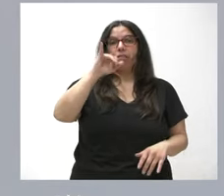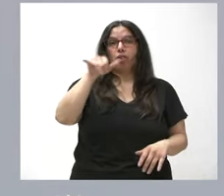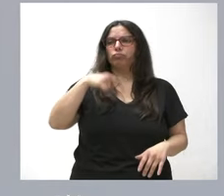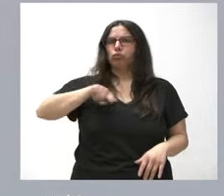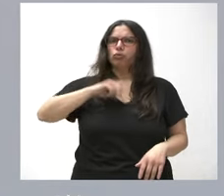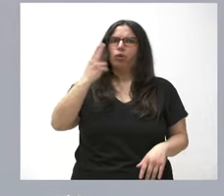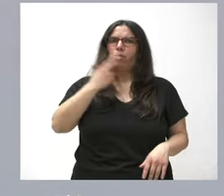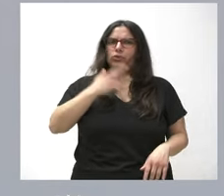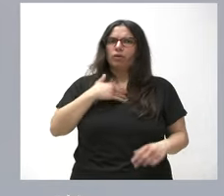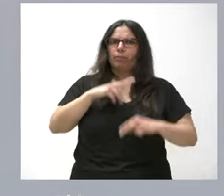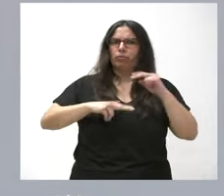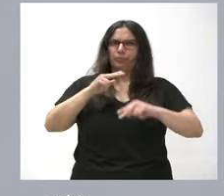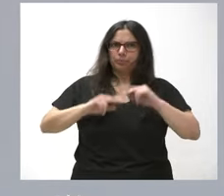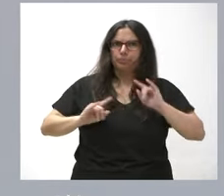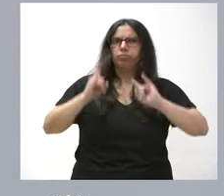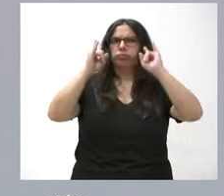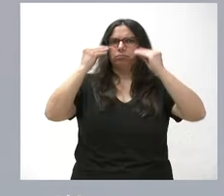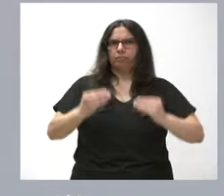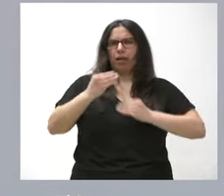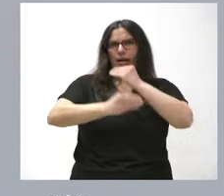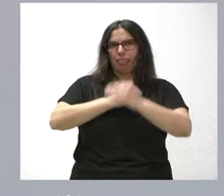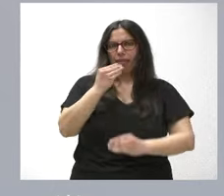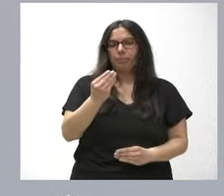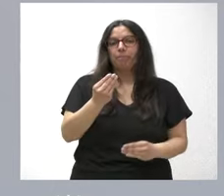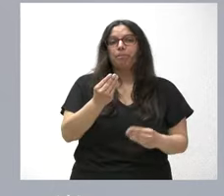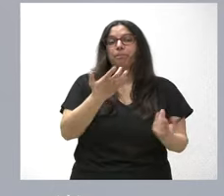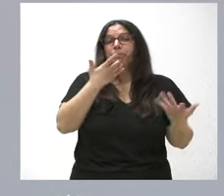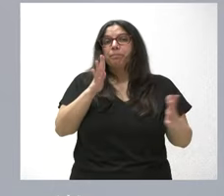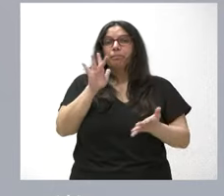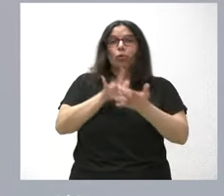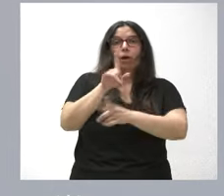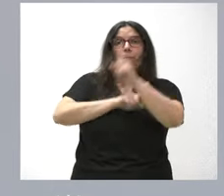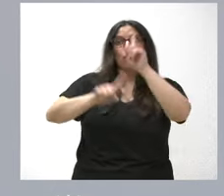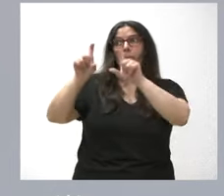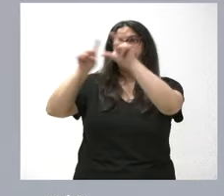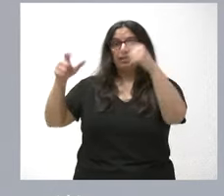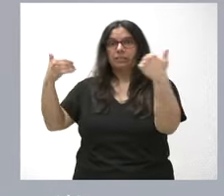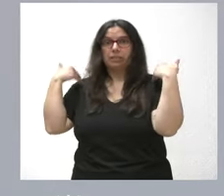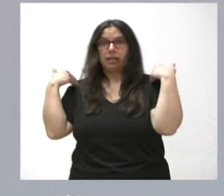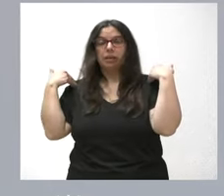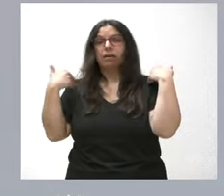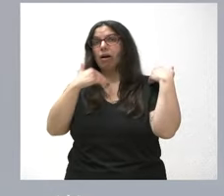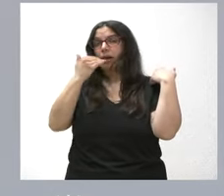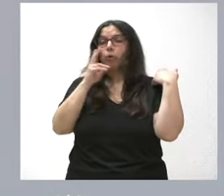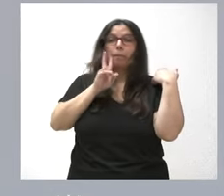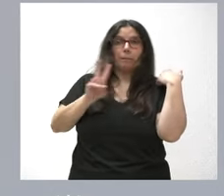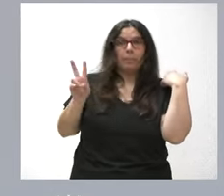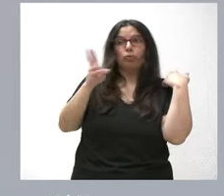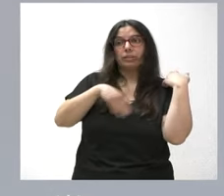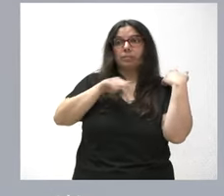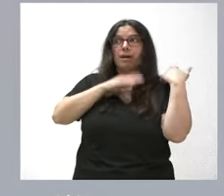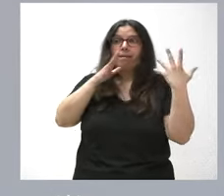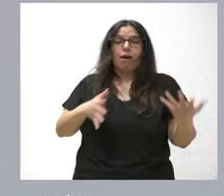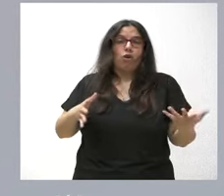es realizar esa inversión. Si hubiera algún problema con la constructora, que estamos viendo que en España en este momento,